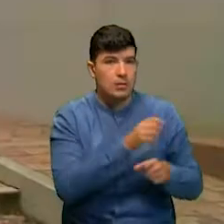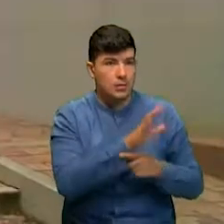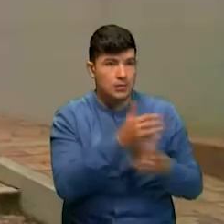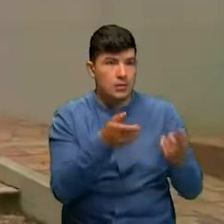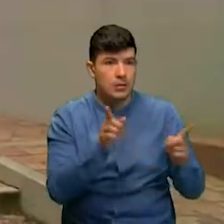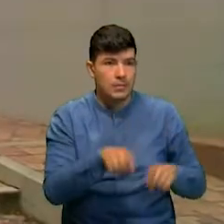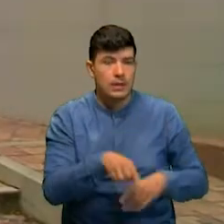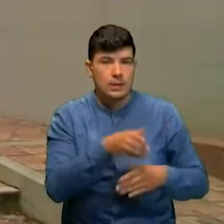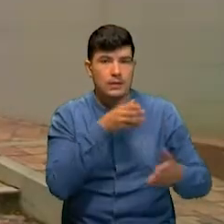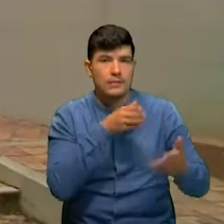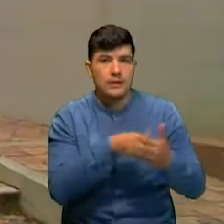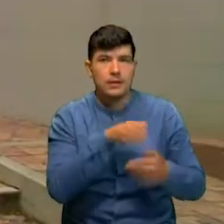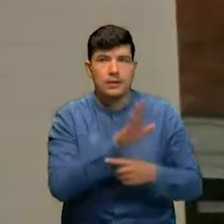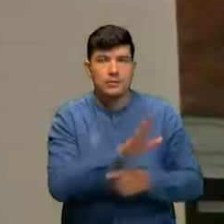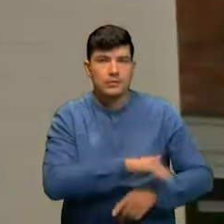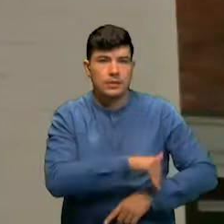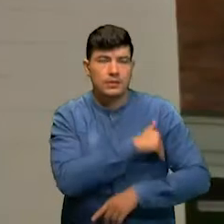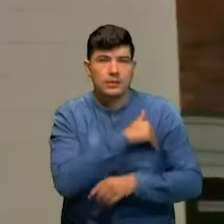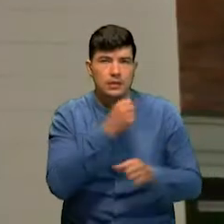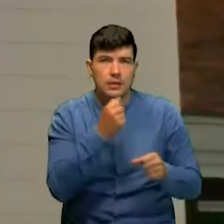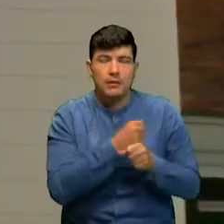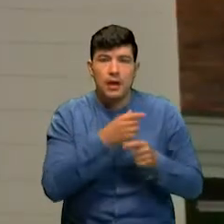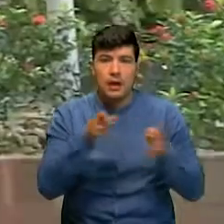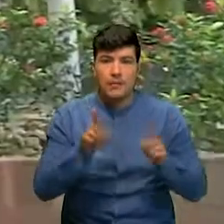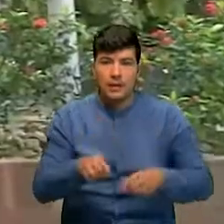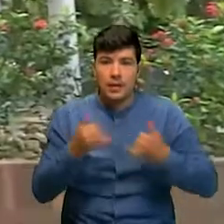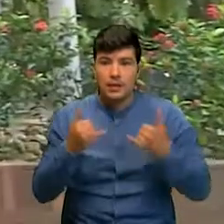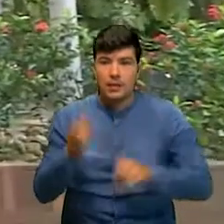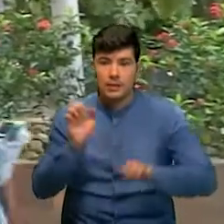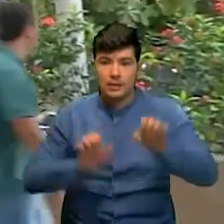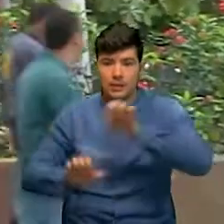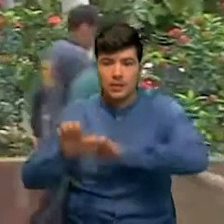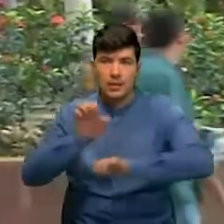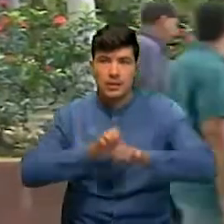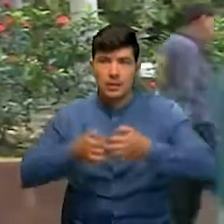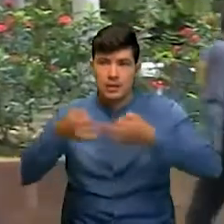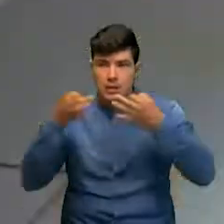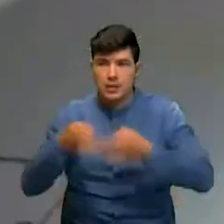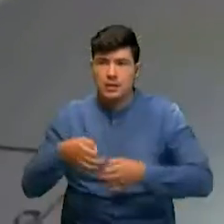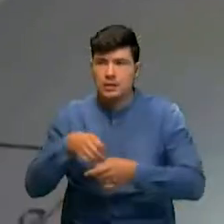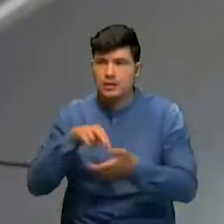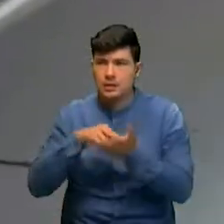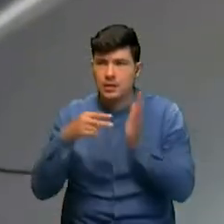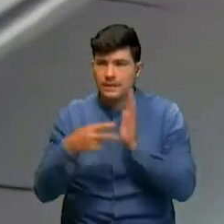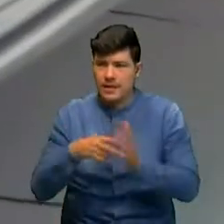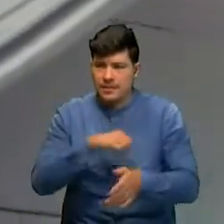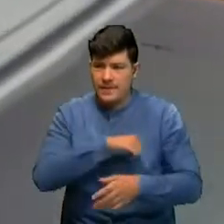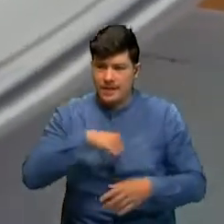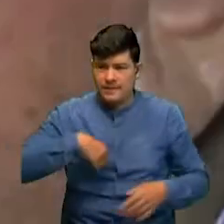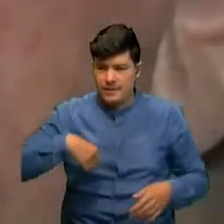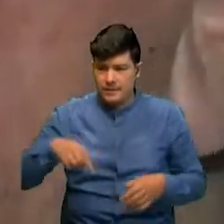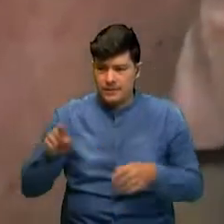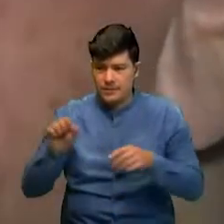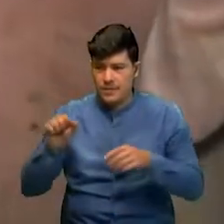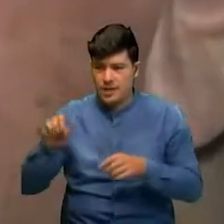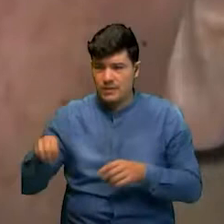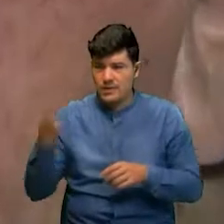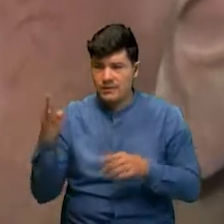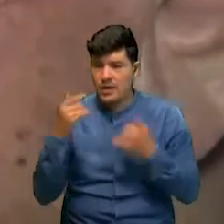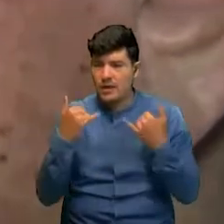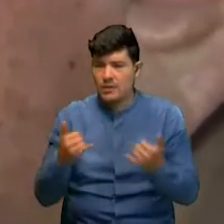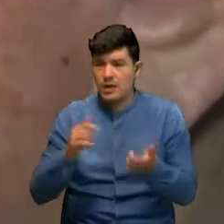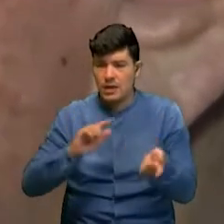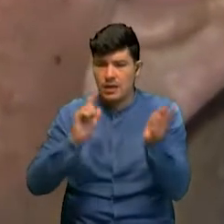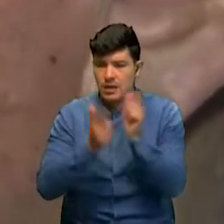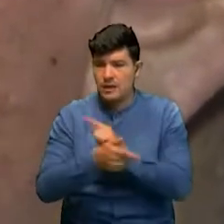ahora el sindicato en fila baterías para defender lo que ellos llaman la posible privatización del acueducto ante el cambio que se ha